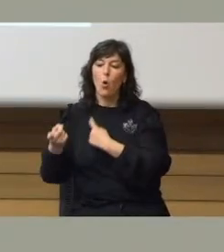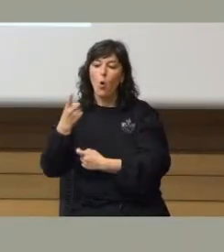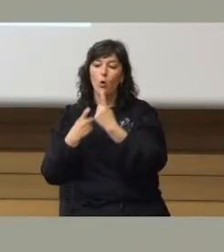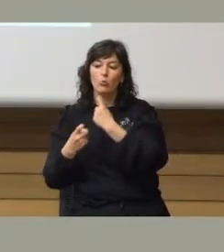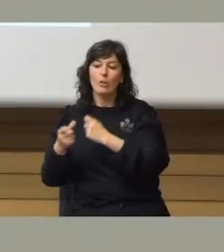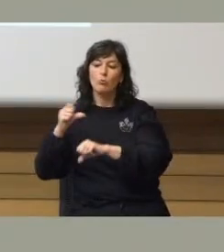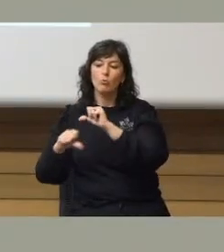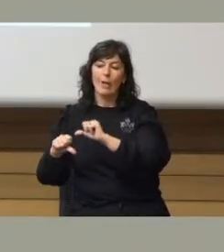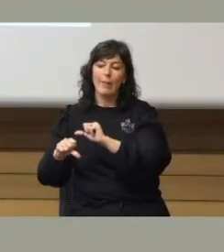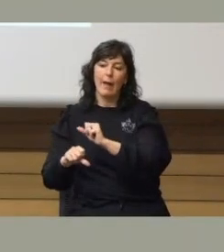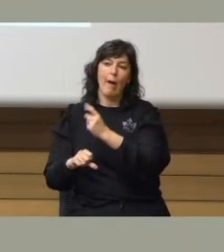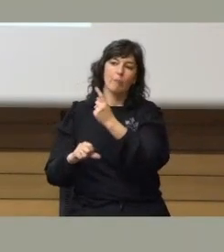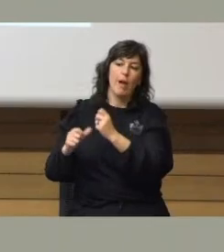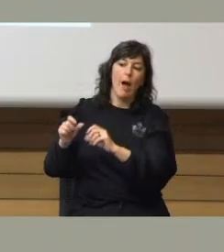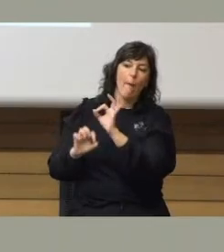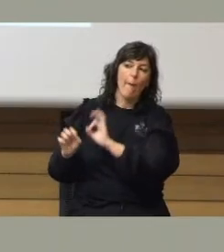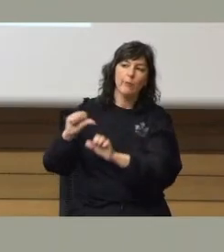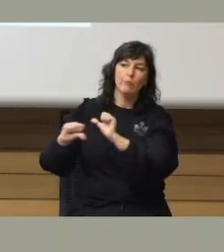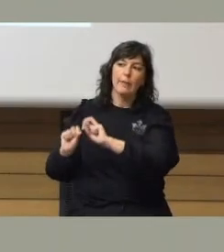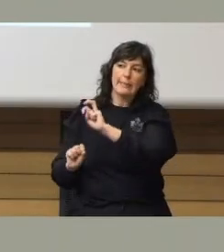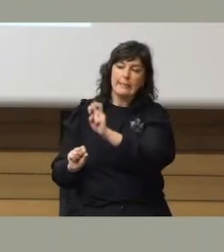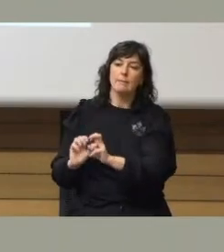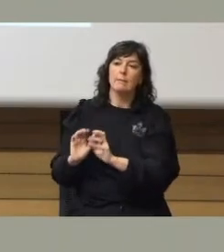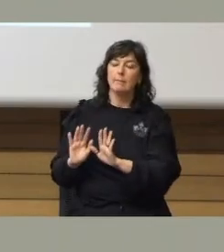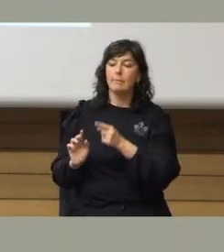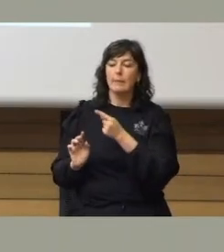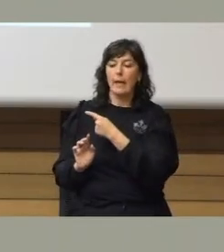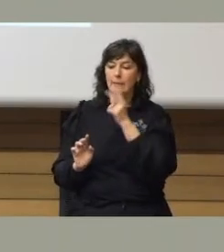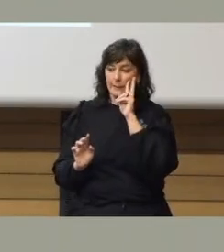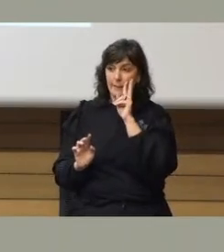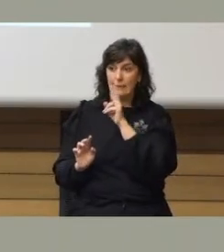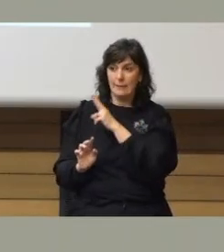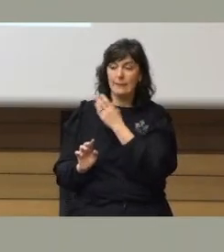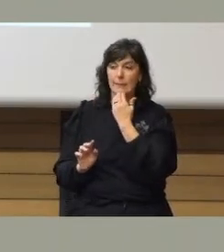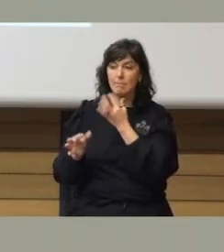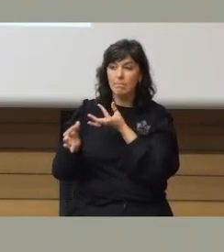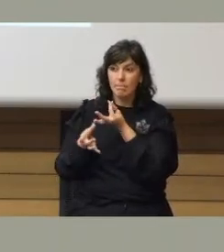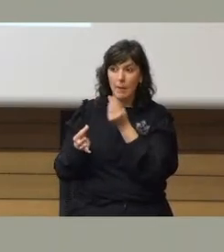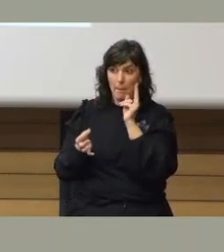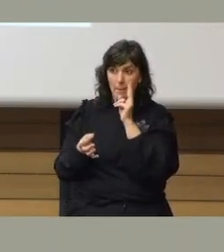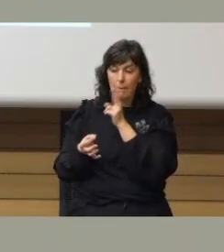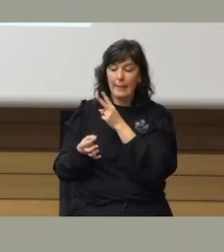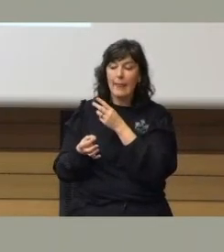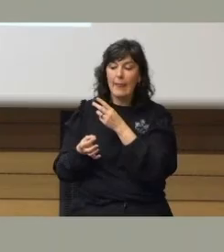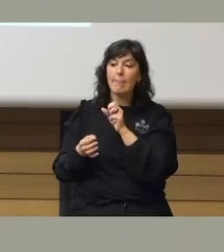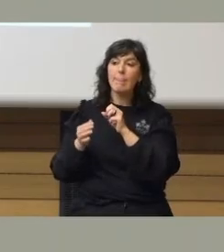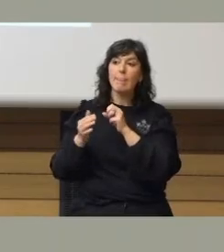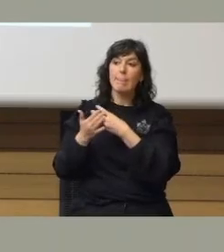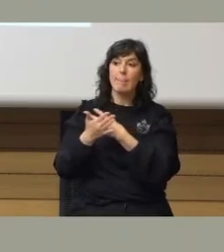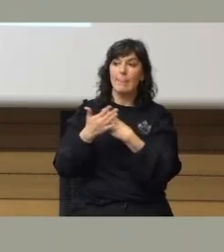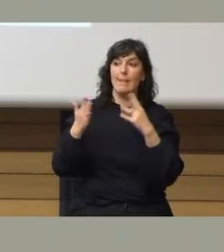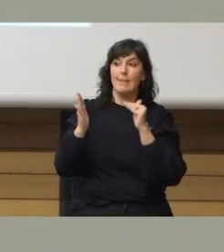o a varias sustancias. Aquí estamos viendo. Si os fijáis, de 17.000 personas atendidas el año